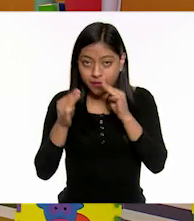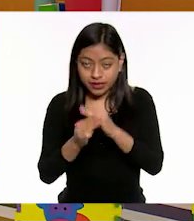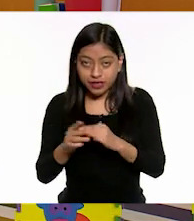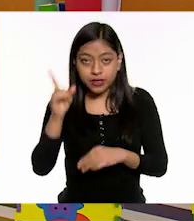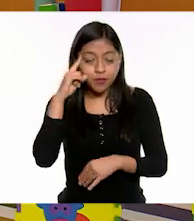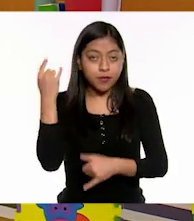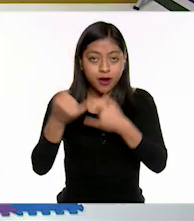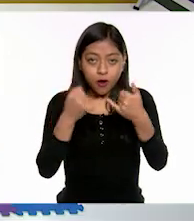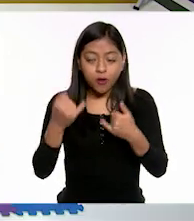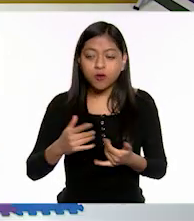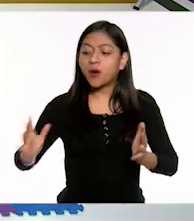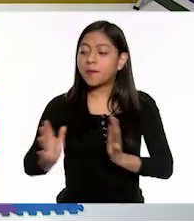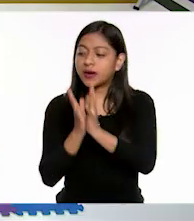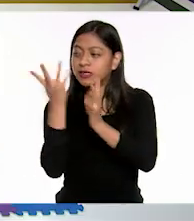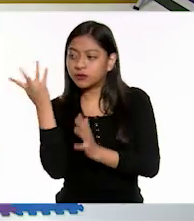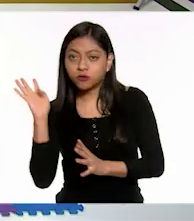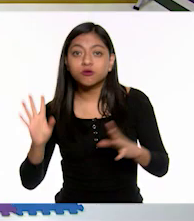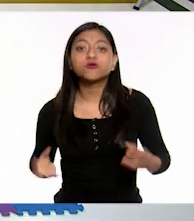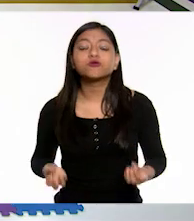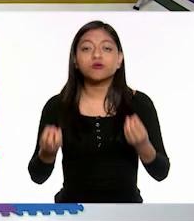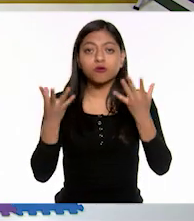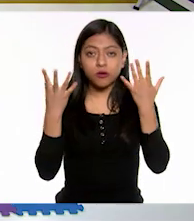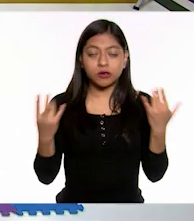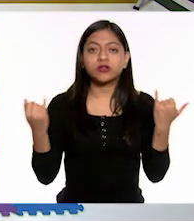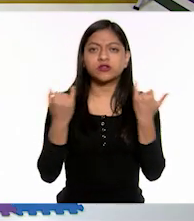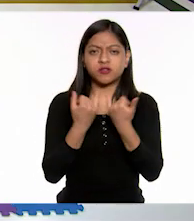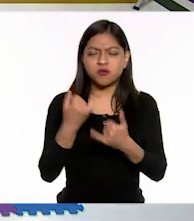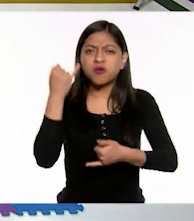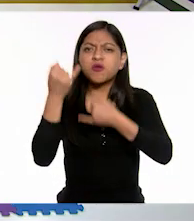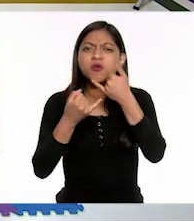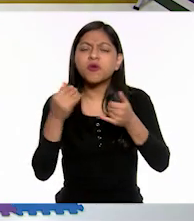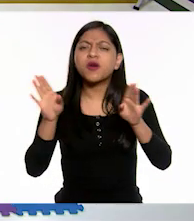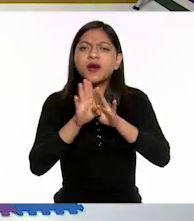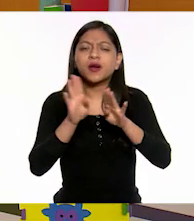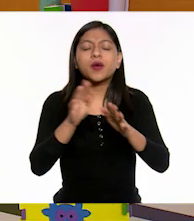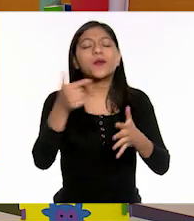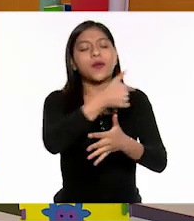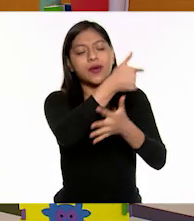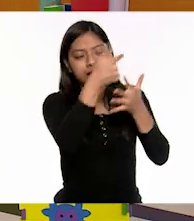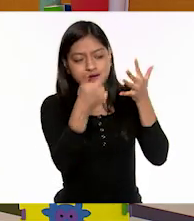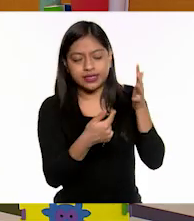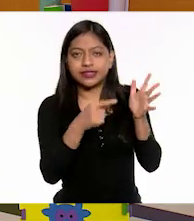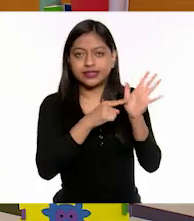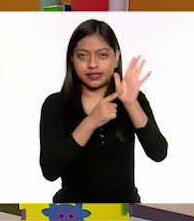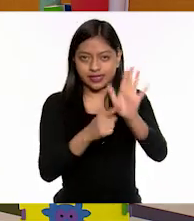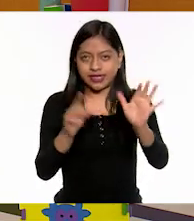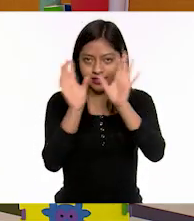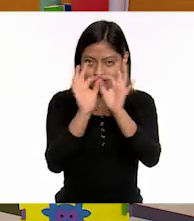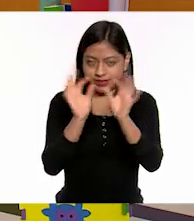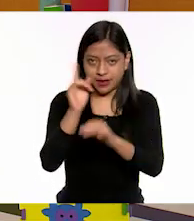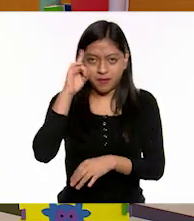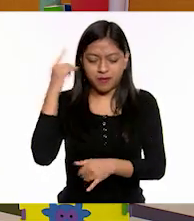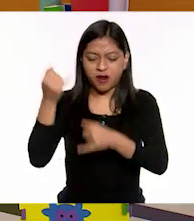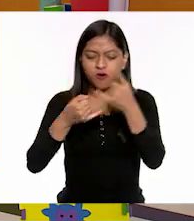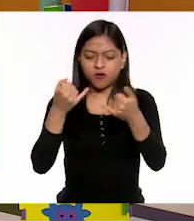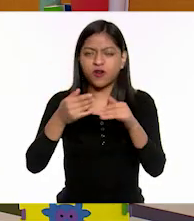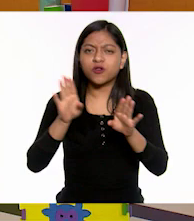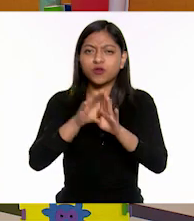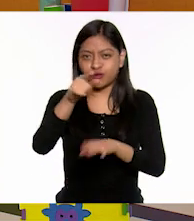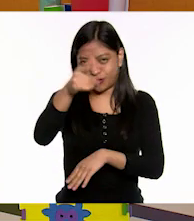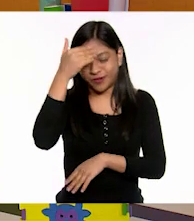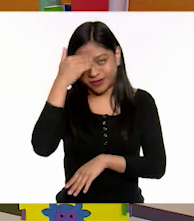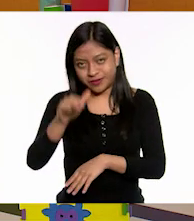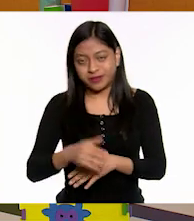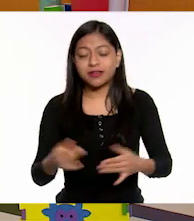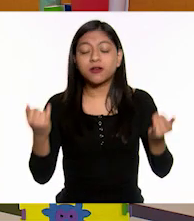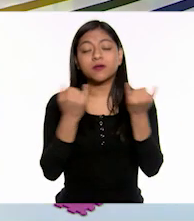cantidad de participantes y la descripción las instrucciones de cómo se va a jugar también